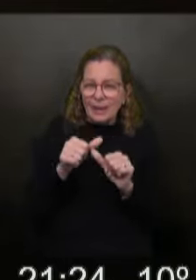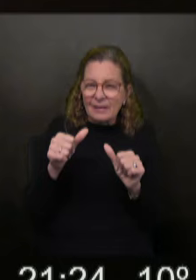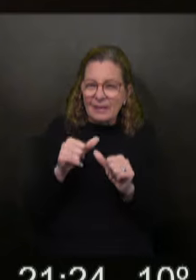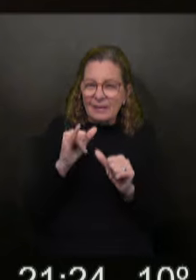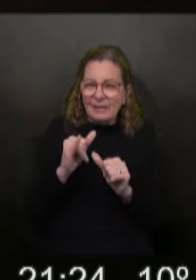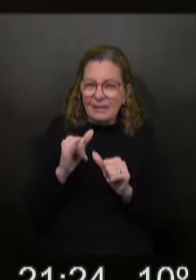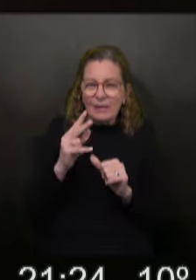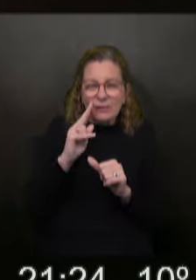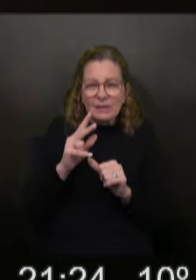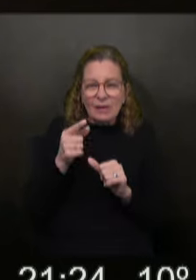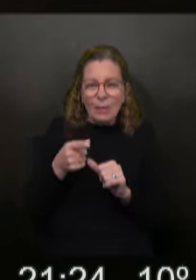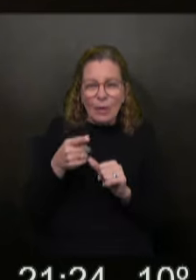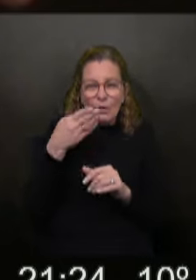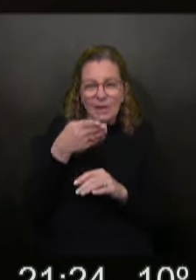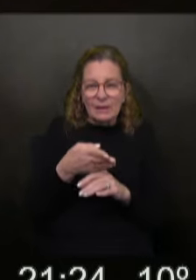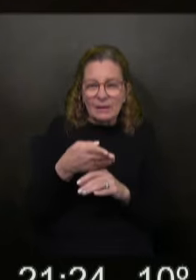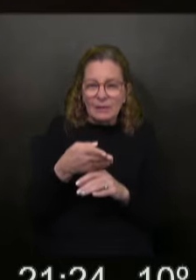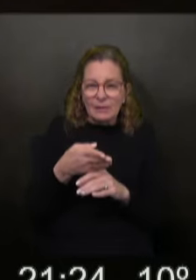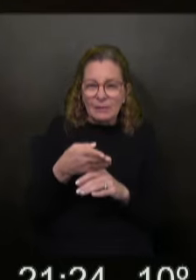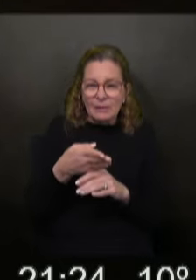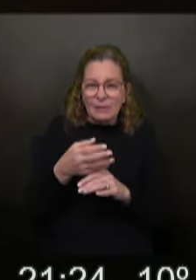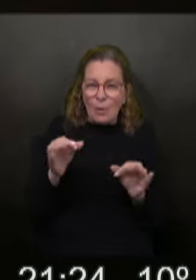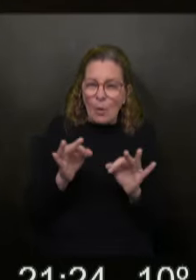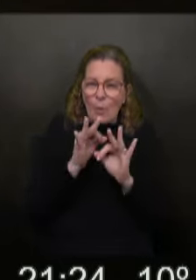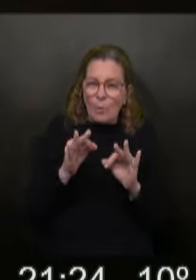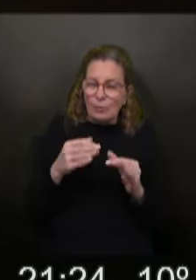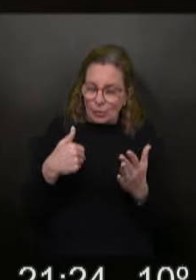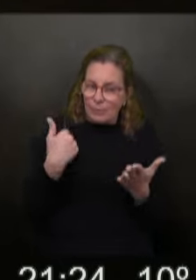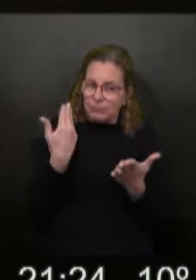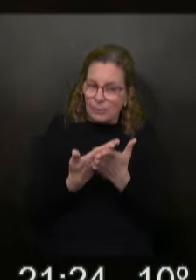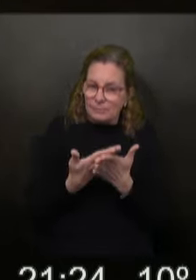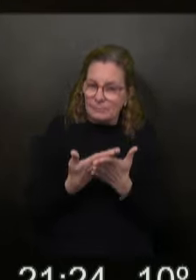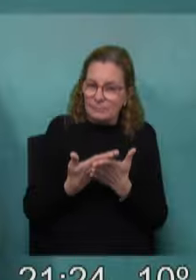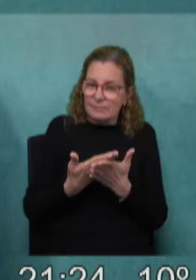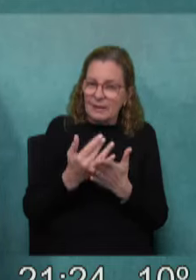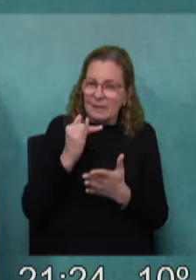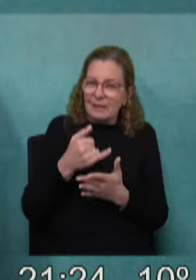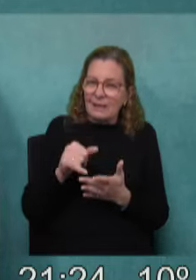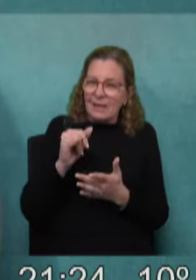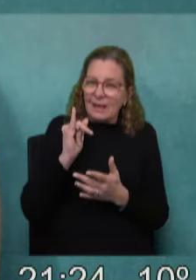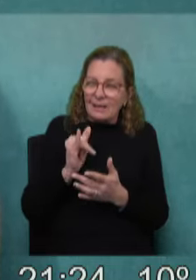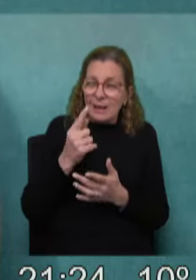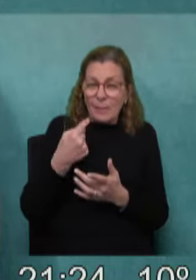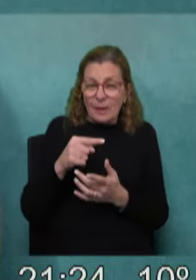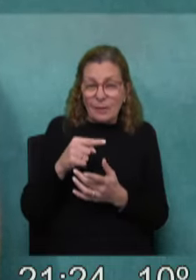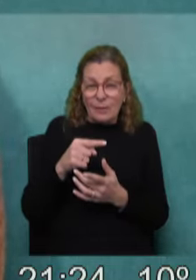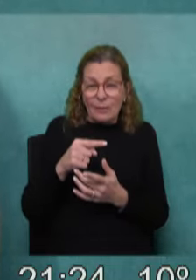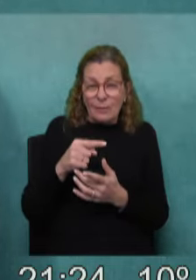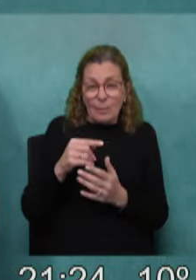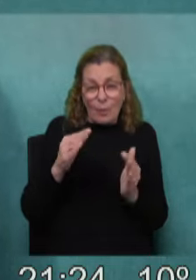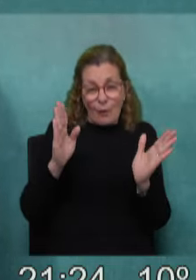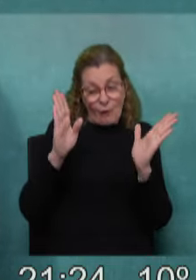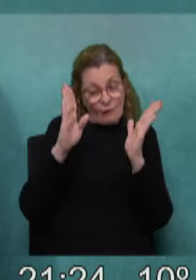hacer, ¿viste? Sos de ir y de arriesgarte, sos un músico arriesgado. Sí, pero me parece medio un